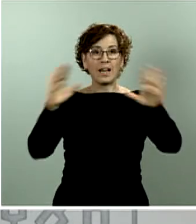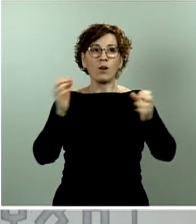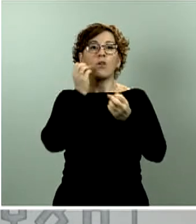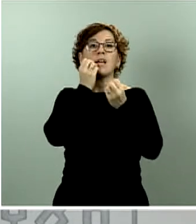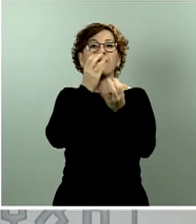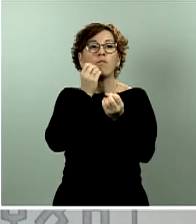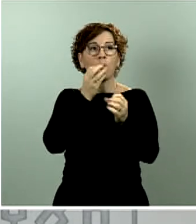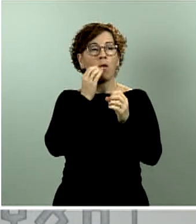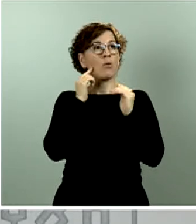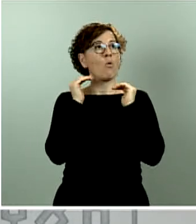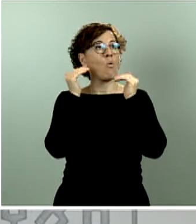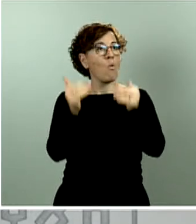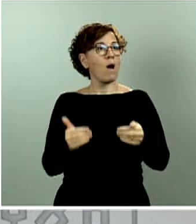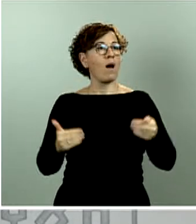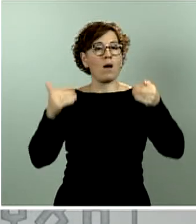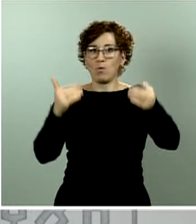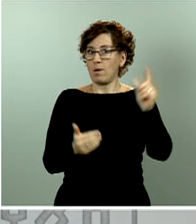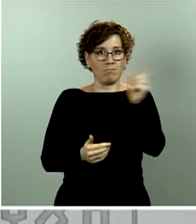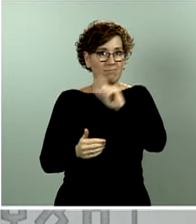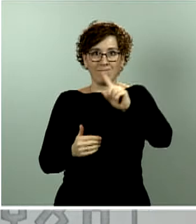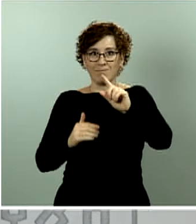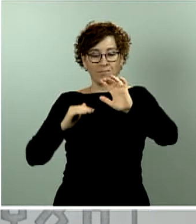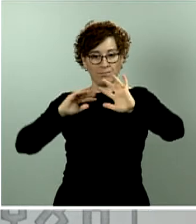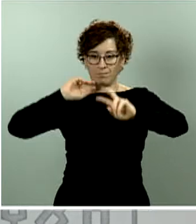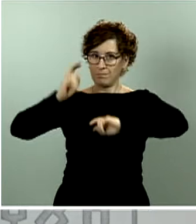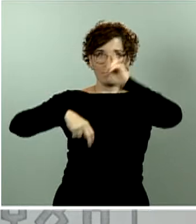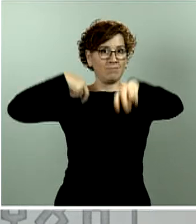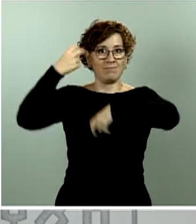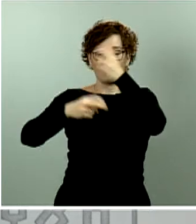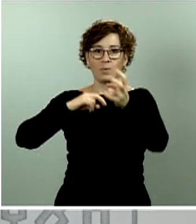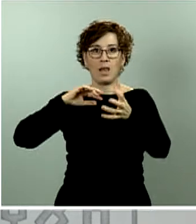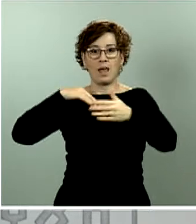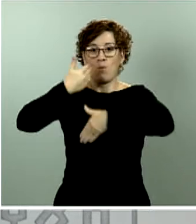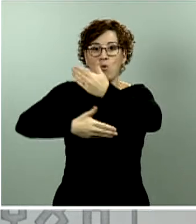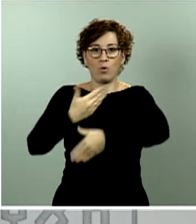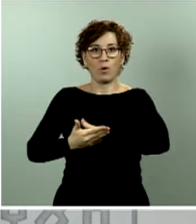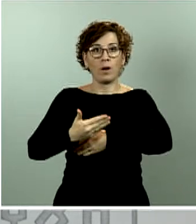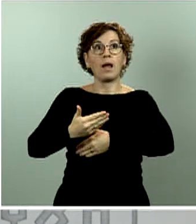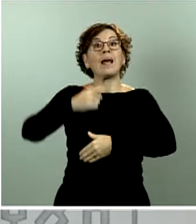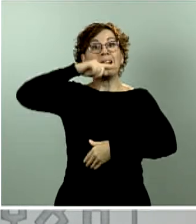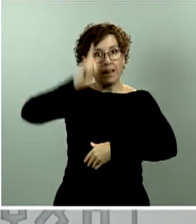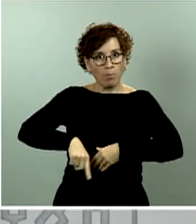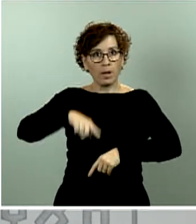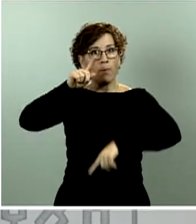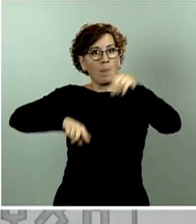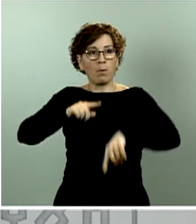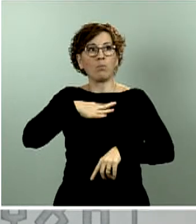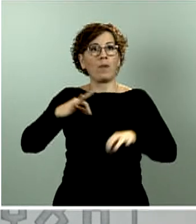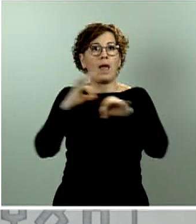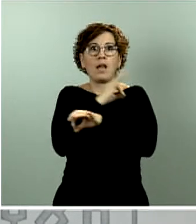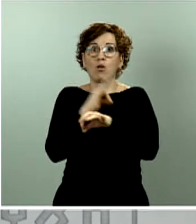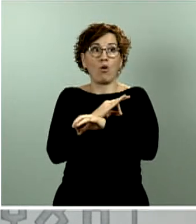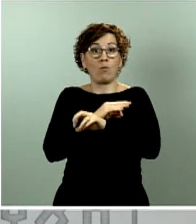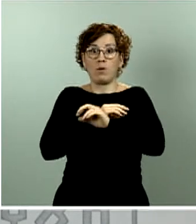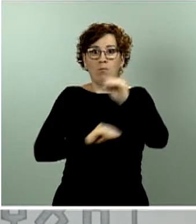adaptar a la capacidad de corrección de errores de aquellos que los proveen. Es decir, esta mañana mismo ha habido una